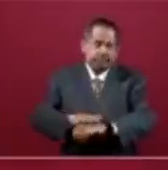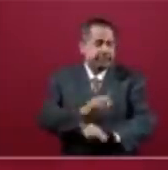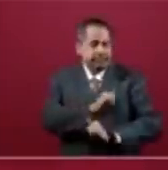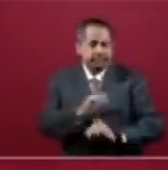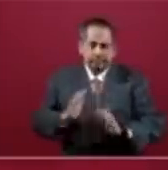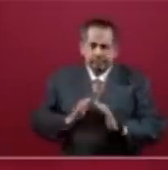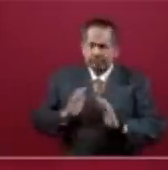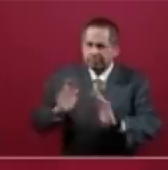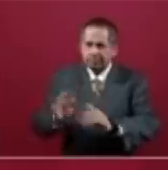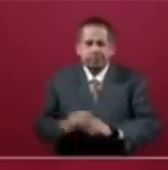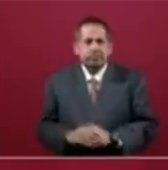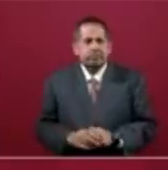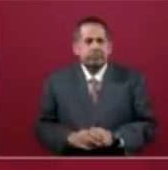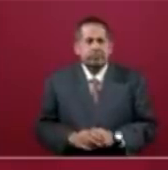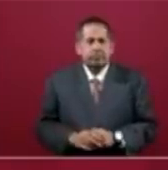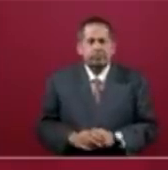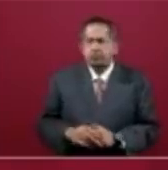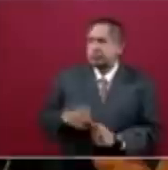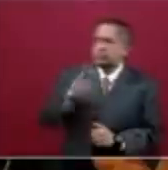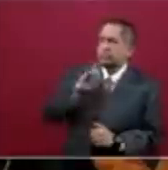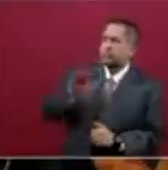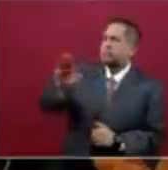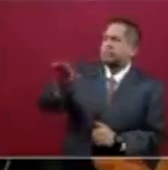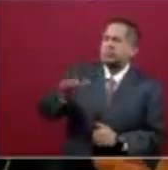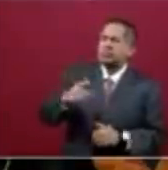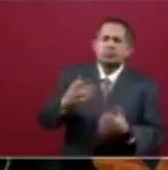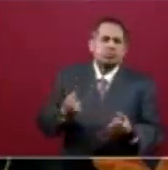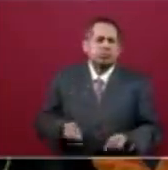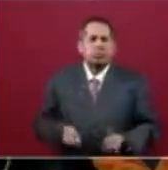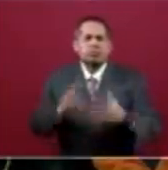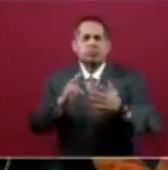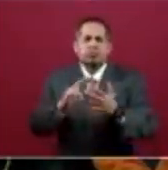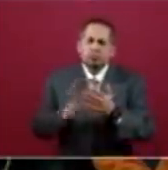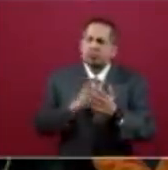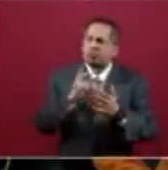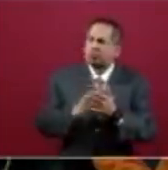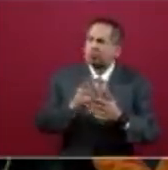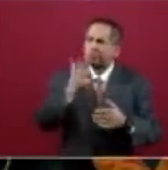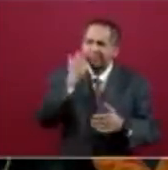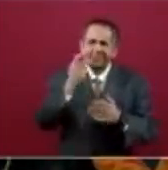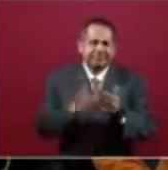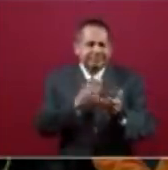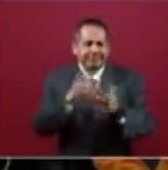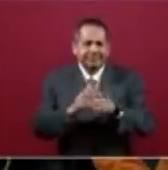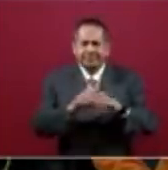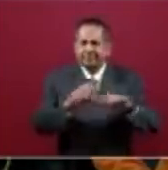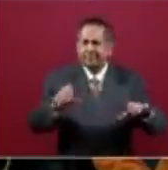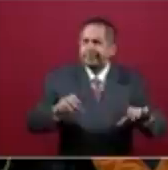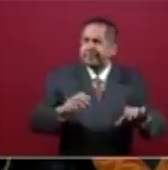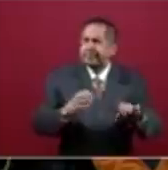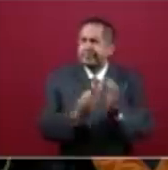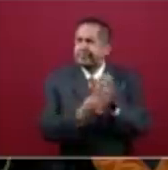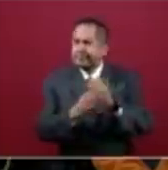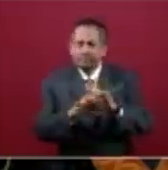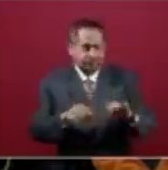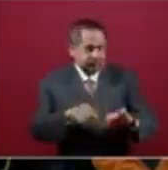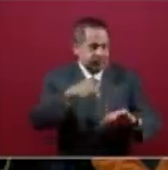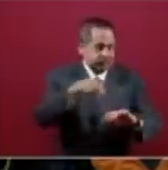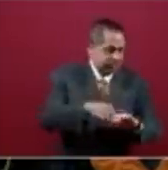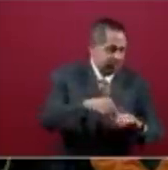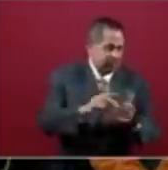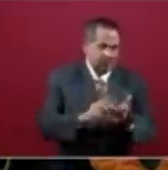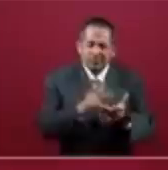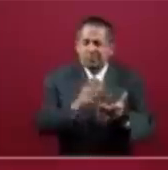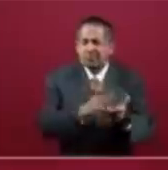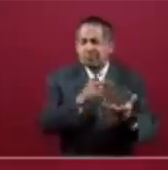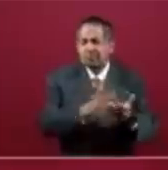Armadas. Señor, ¿tienen algún reporte de cuántos intentos de sabotaje o cuántas veces están intentando picar los ductos? Sí,